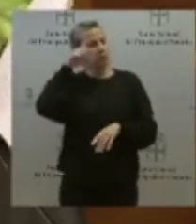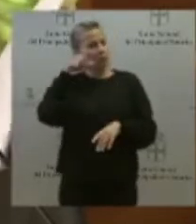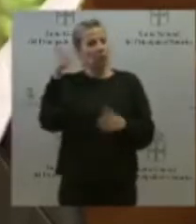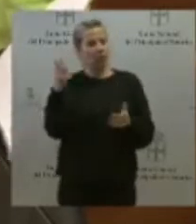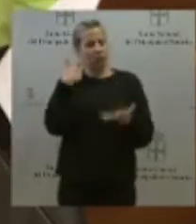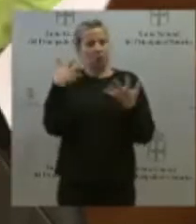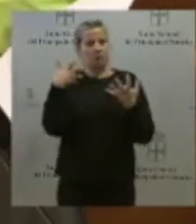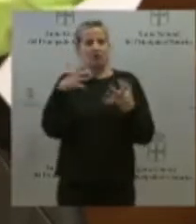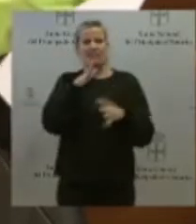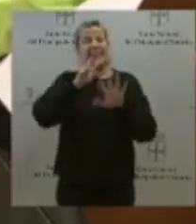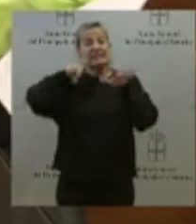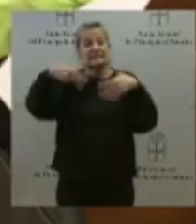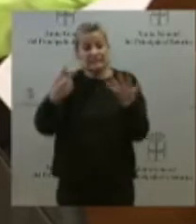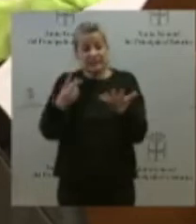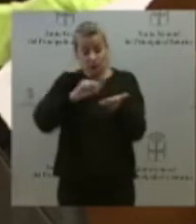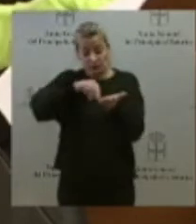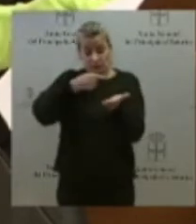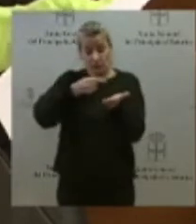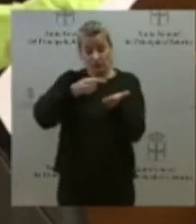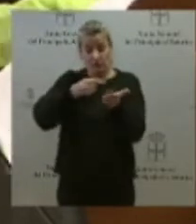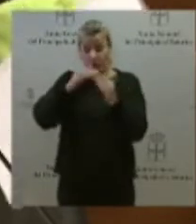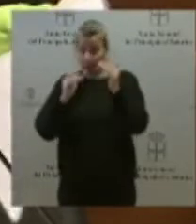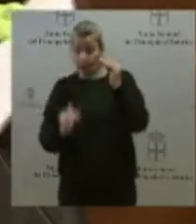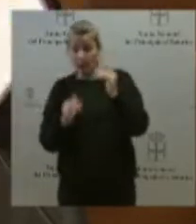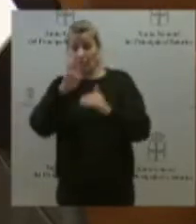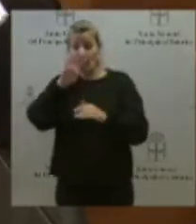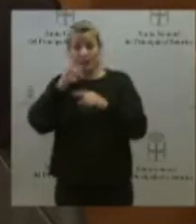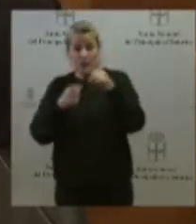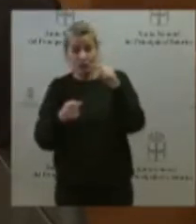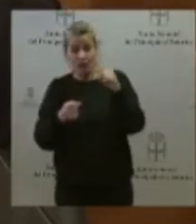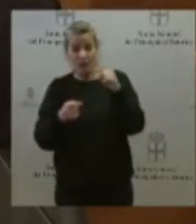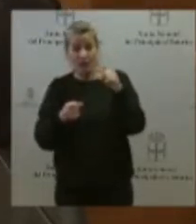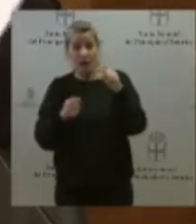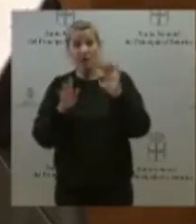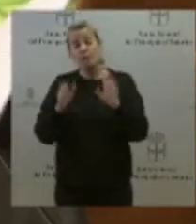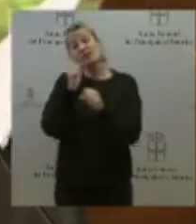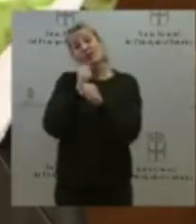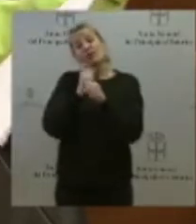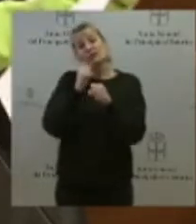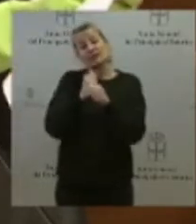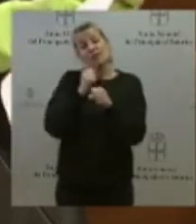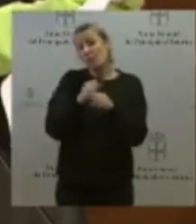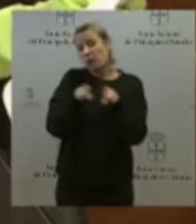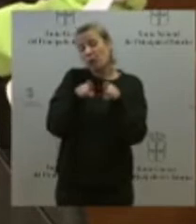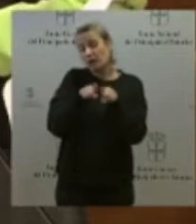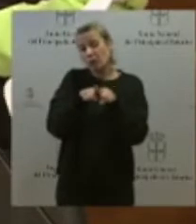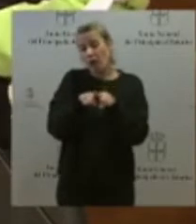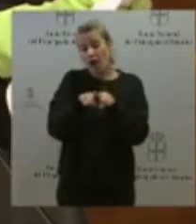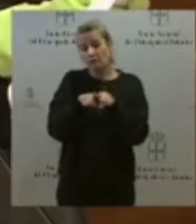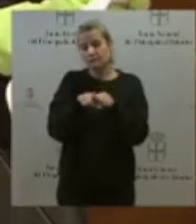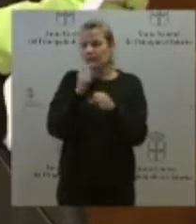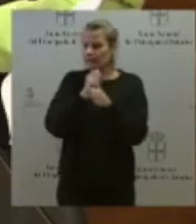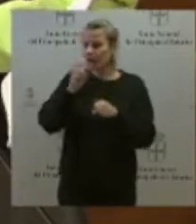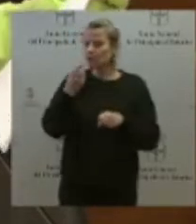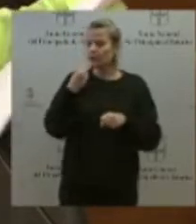4:30, conservando buena parte del tiempo de trabajo, ¿no? Otro trabajador me decía: hacen con nosotros lo que les da la gana, son